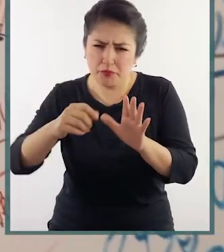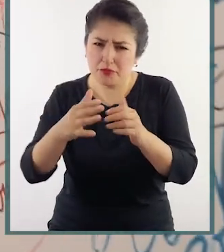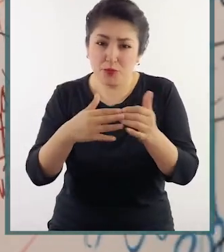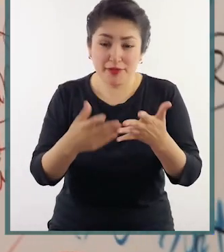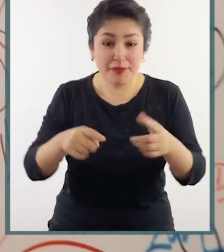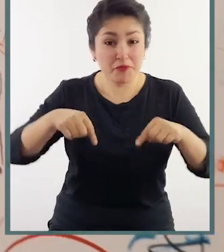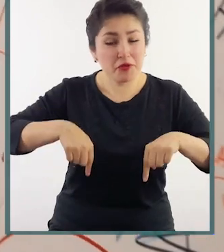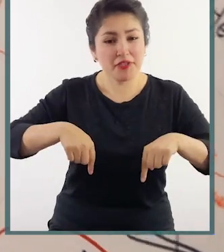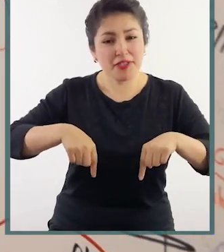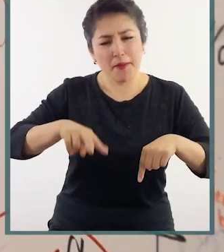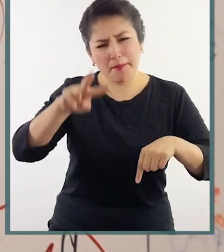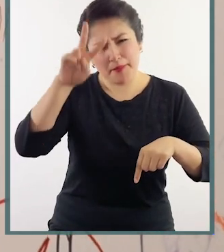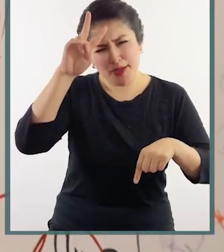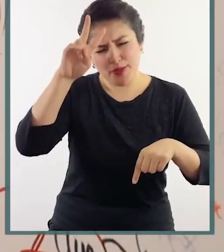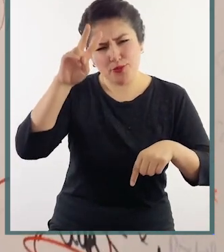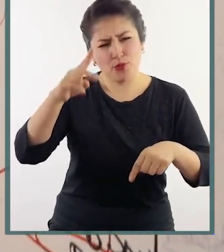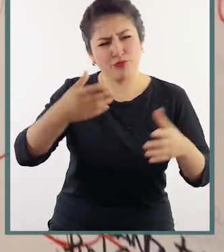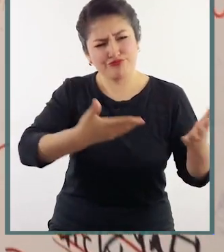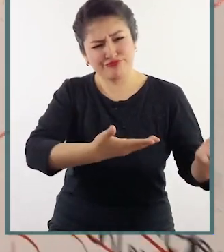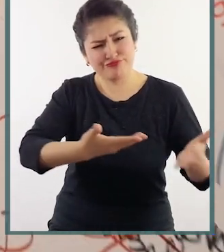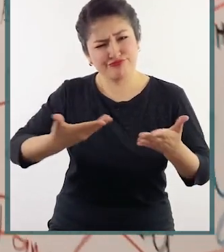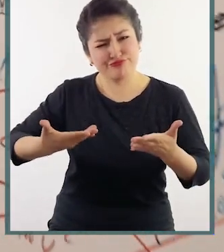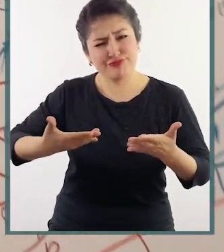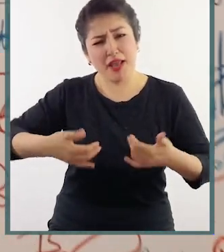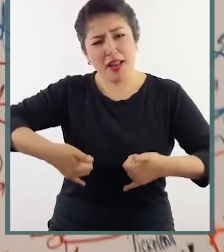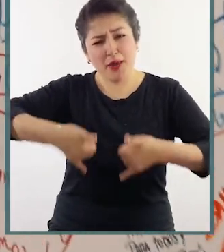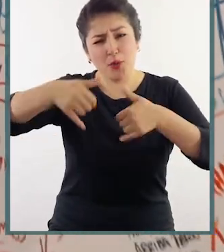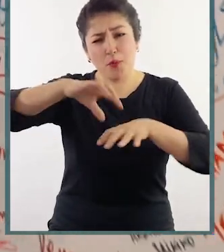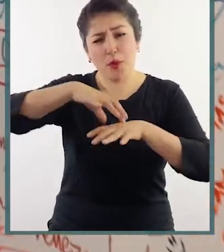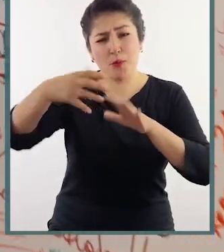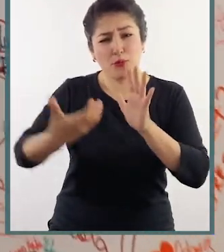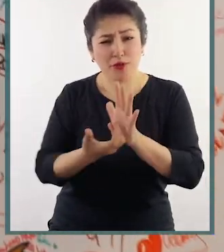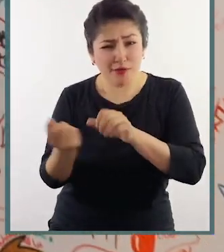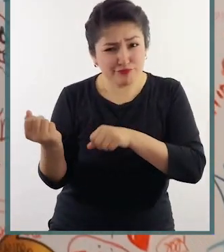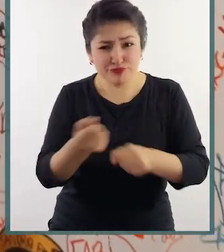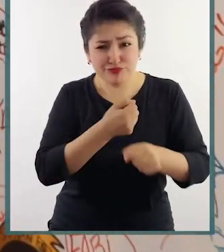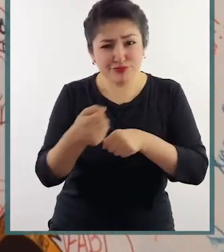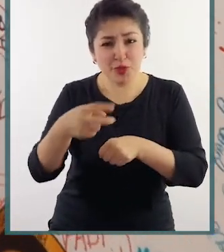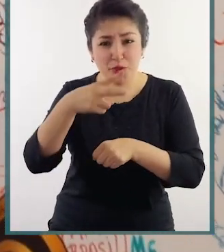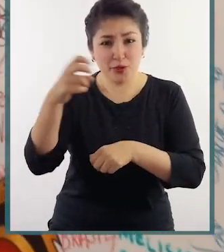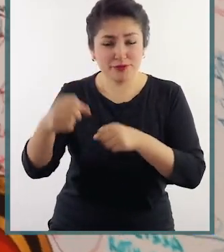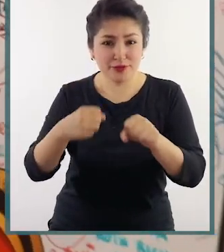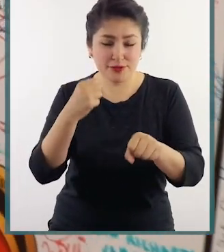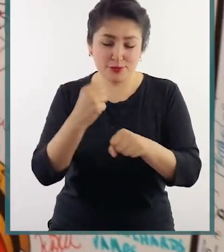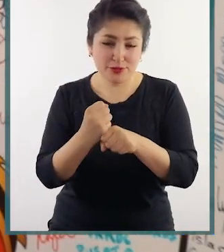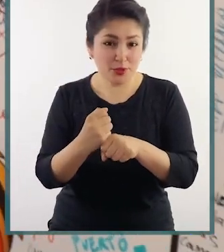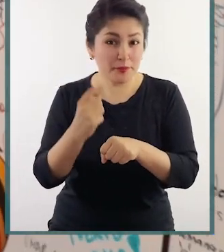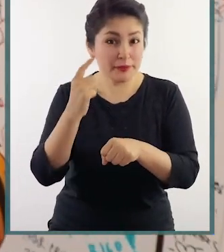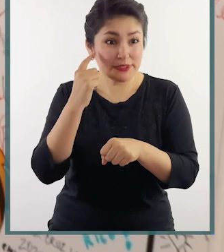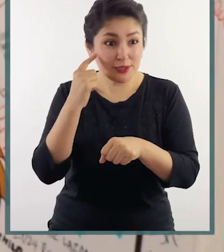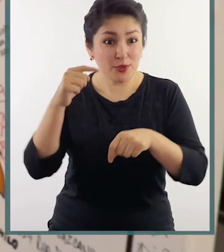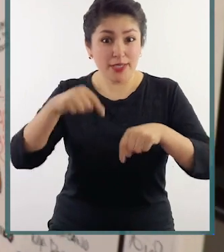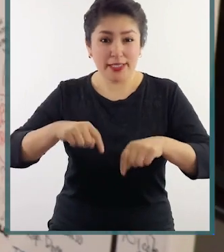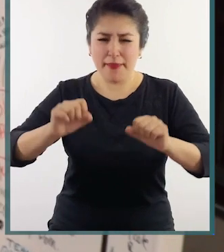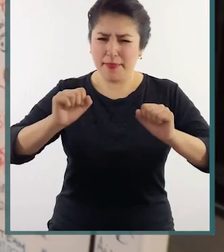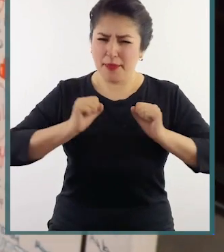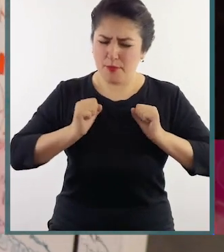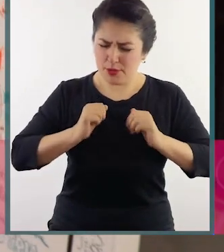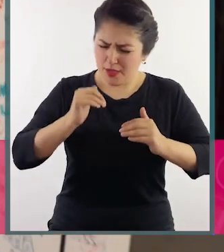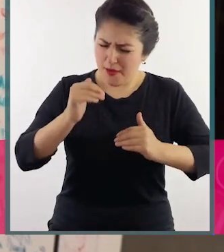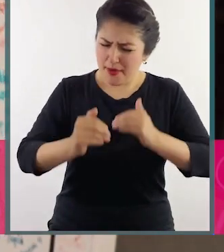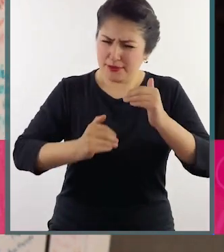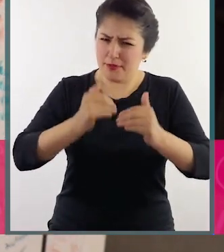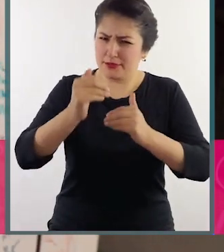marca. Así es como Perú fue anfitrión de la Copa Mundial de Pickleball edición Bicentenario, esperando que ese deporte